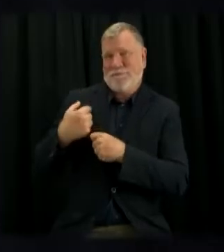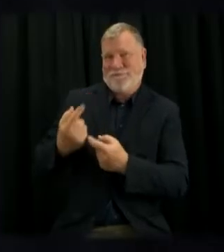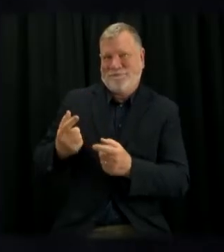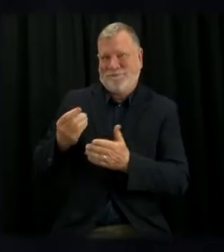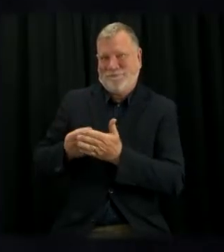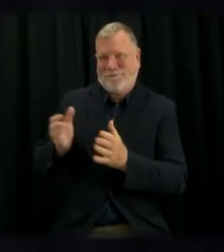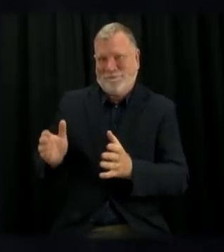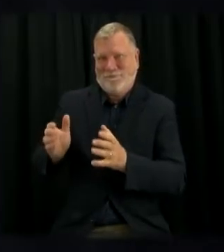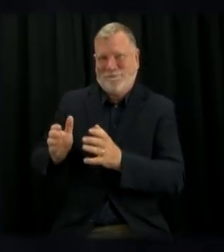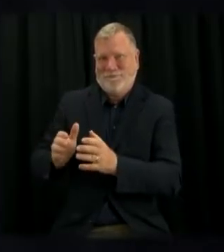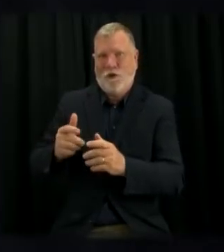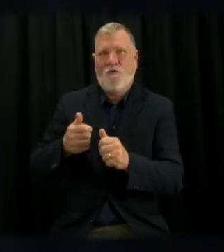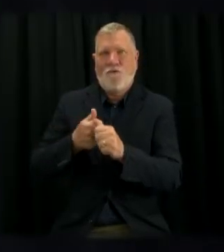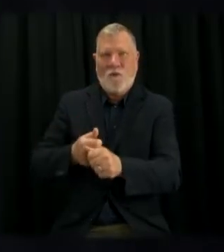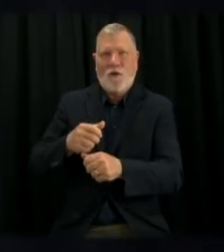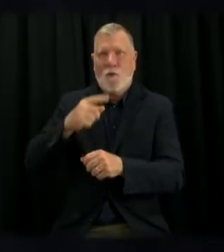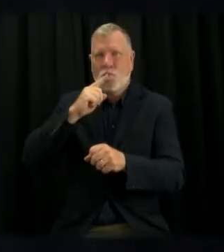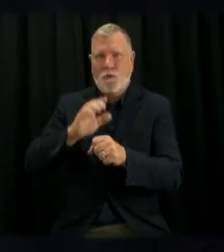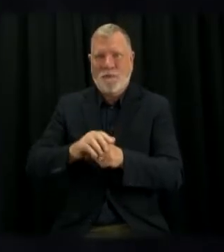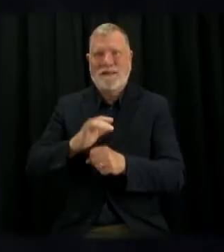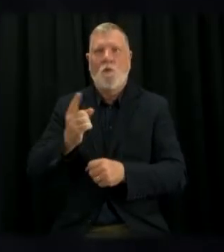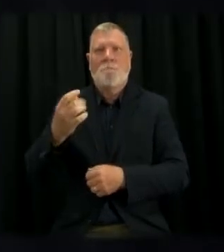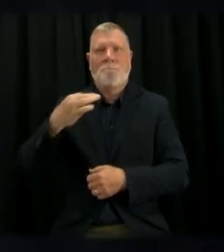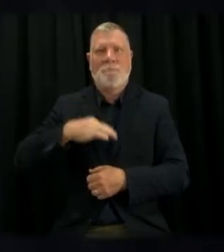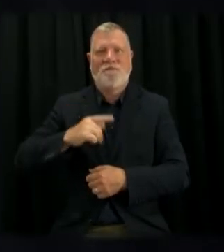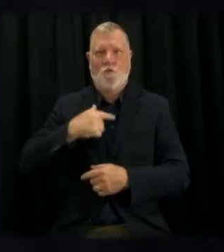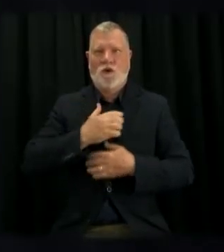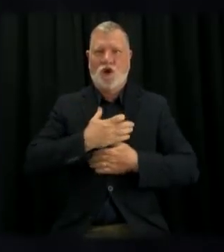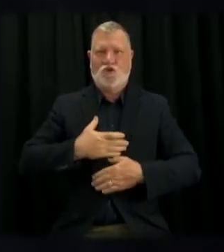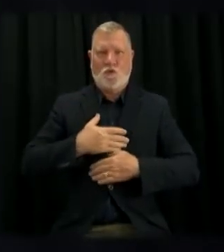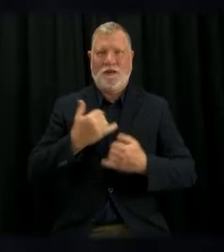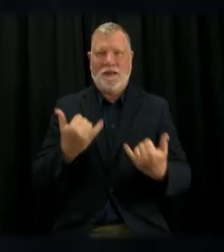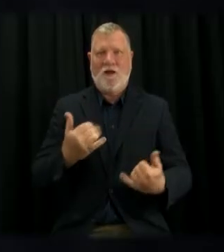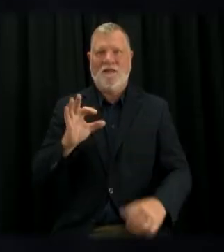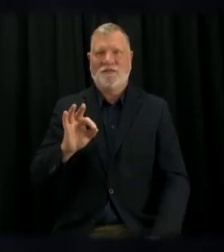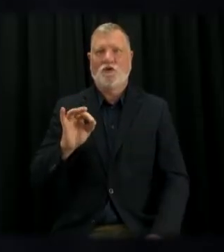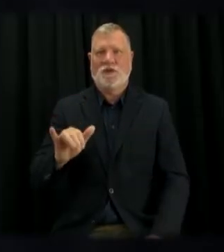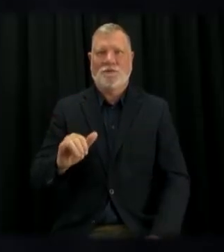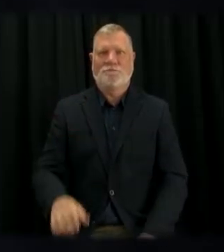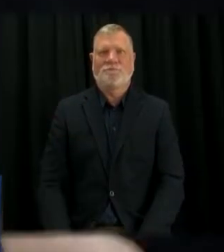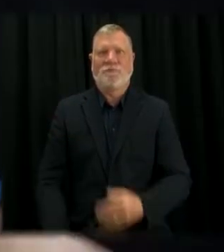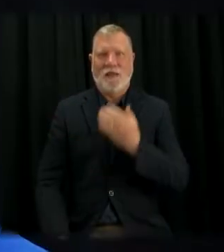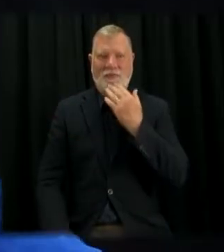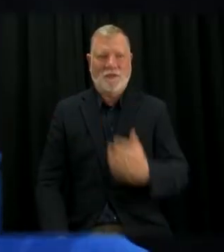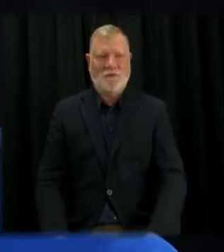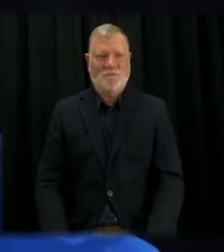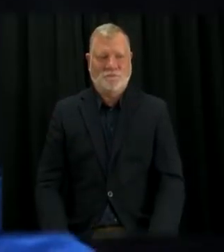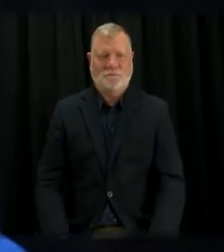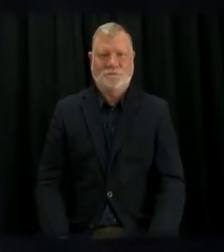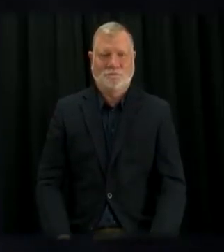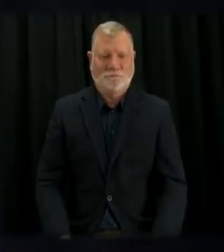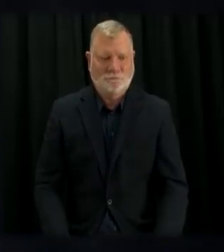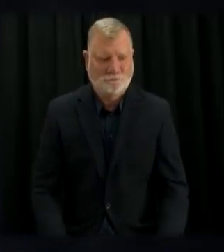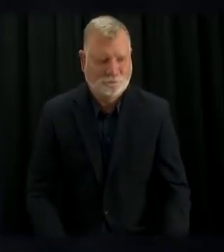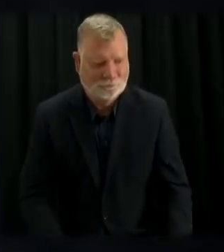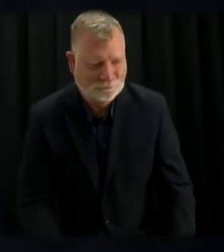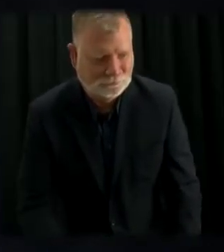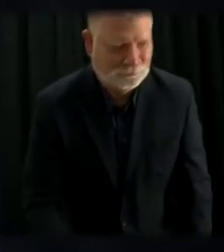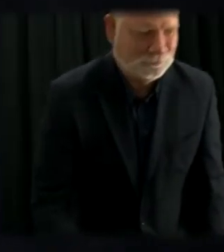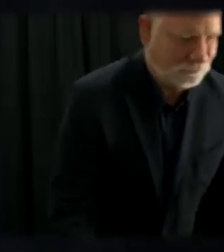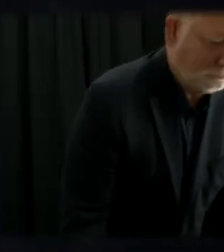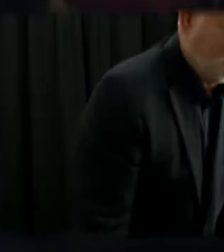plantilla desde Promesa y uno de los beneficios que estamos disfrutando en este año fiscal. Gracias.